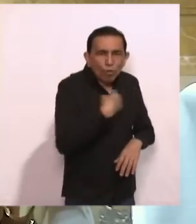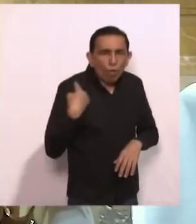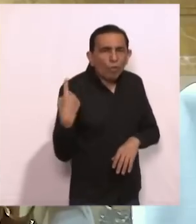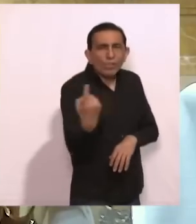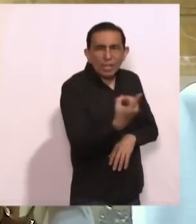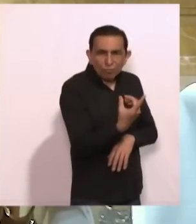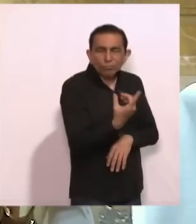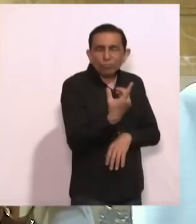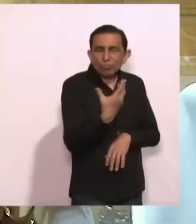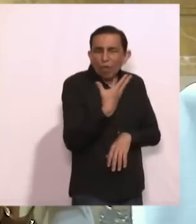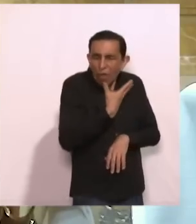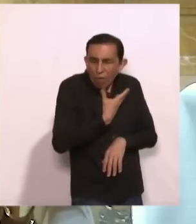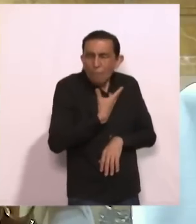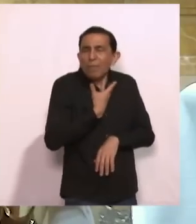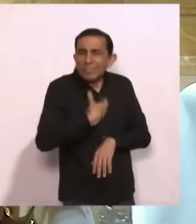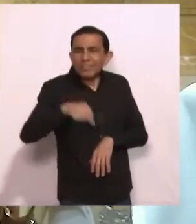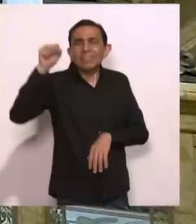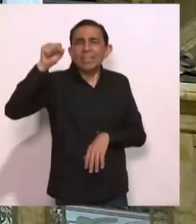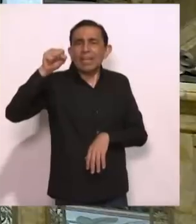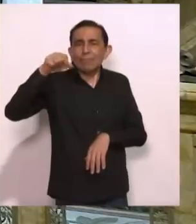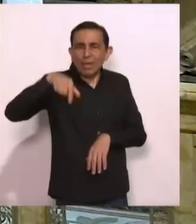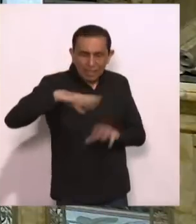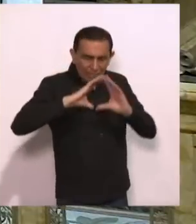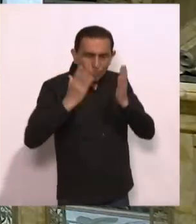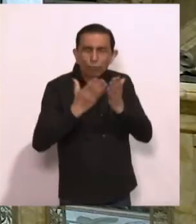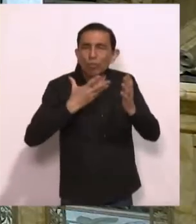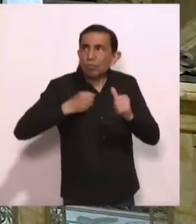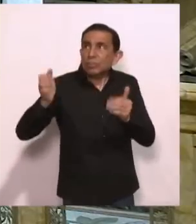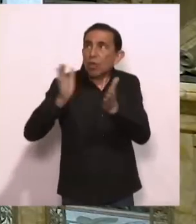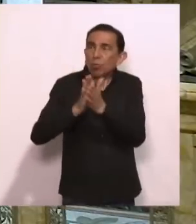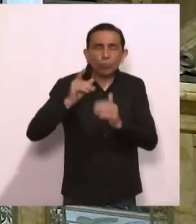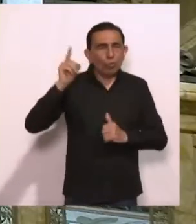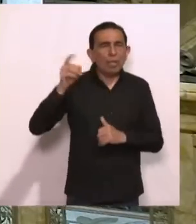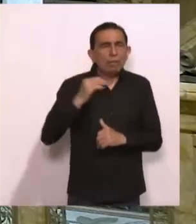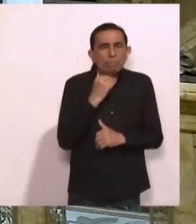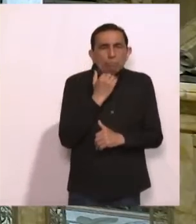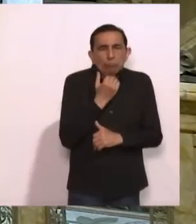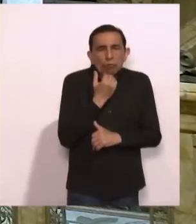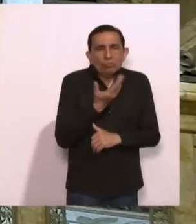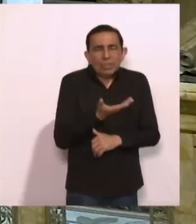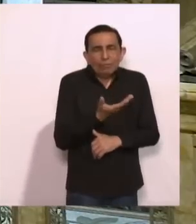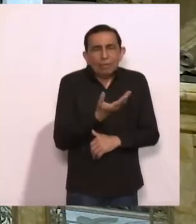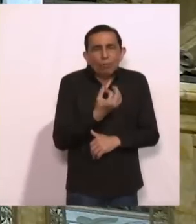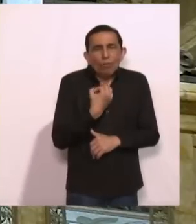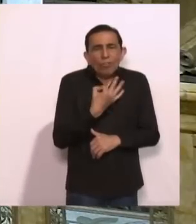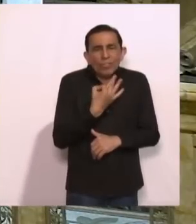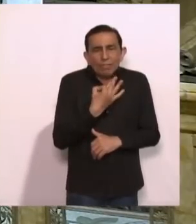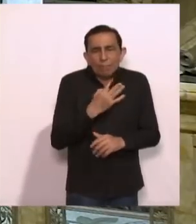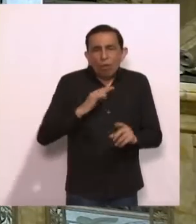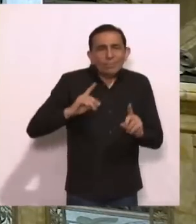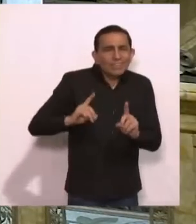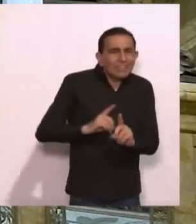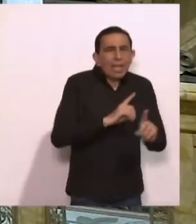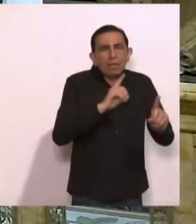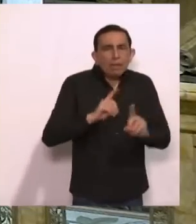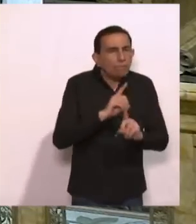nos toque partir de esta vida. No sabemos eso, ni tenemos que seguir a nadie que nos diga va